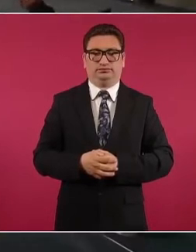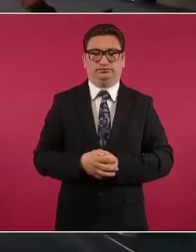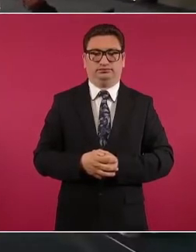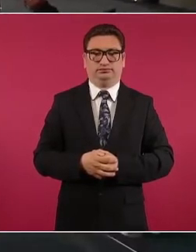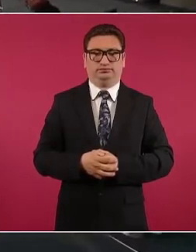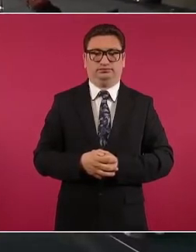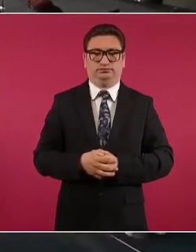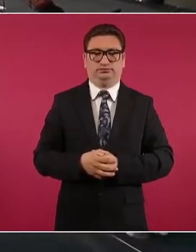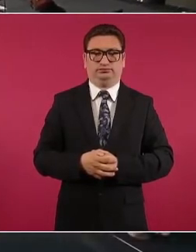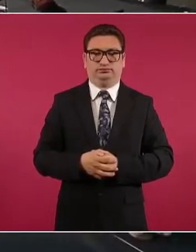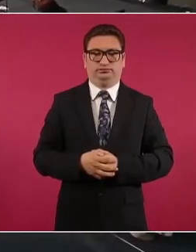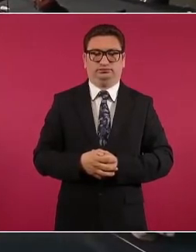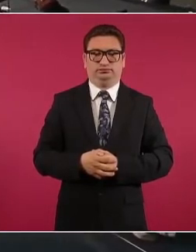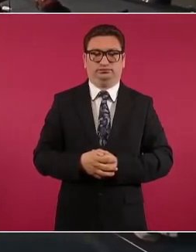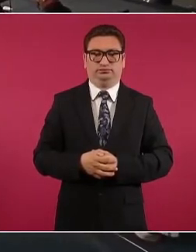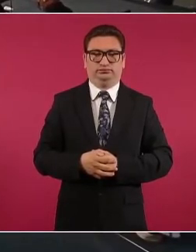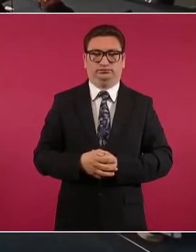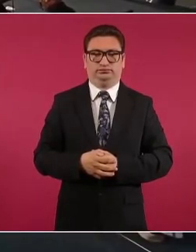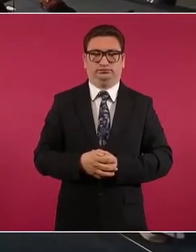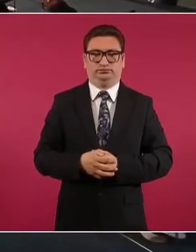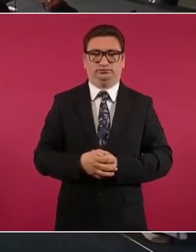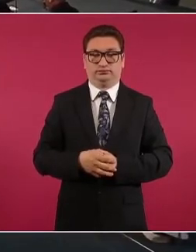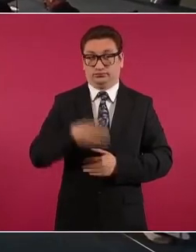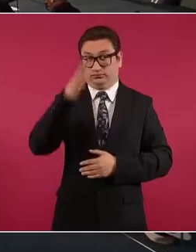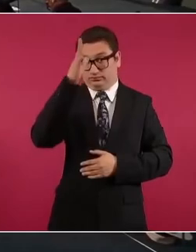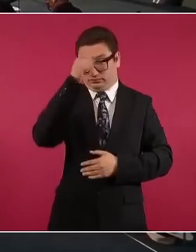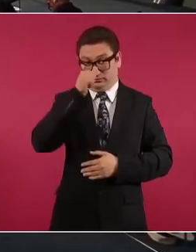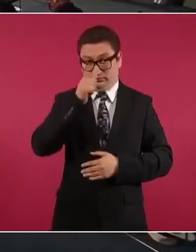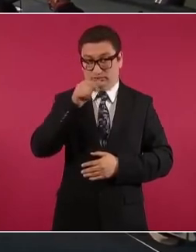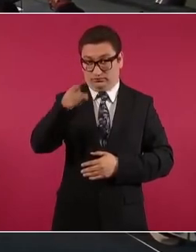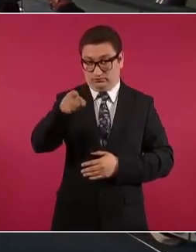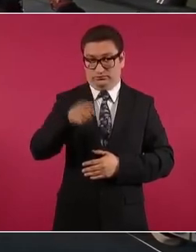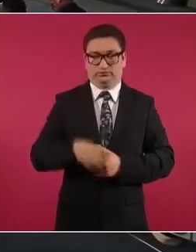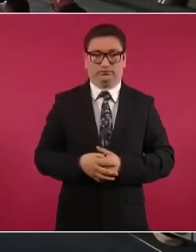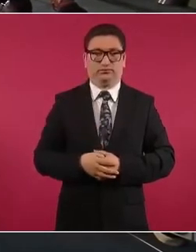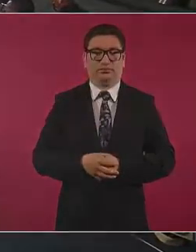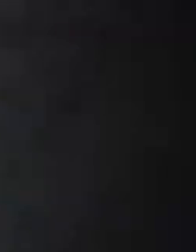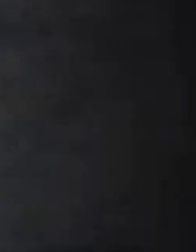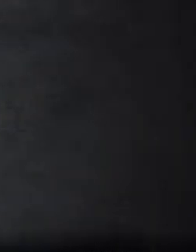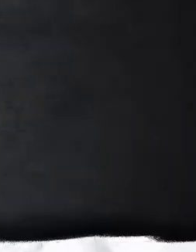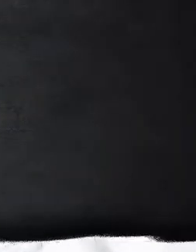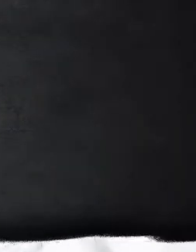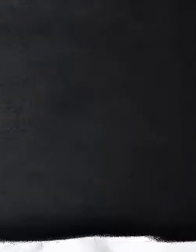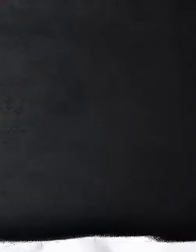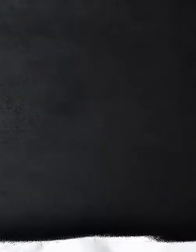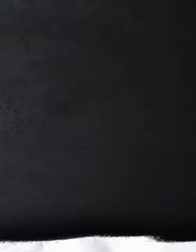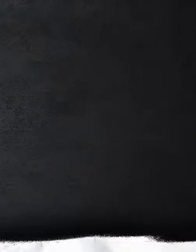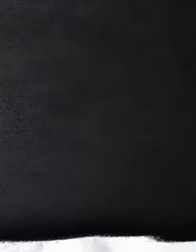¿De acuerdo? Vas tú. Vas tú.